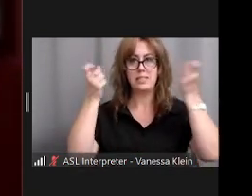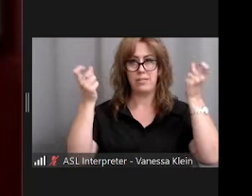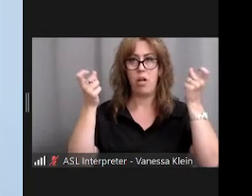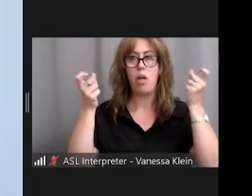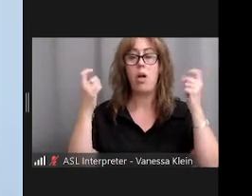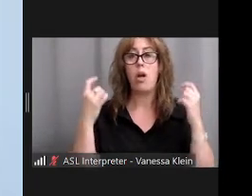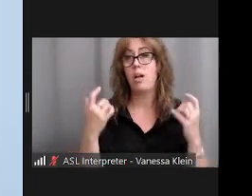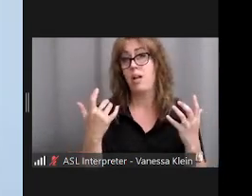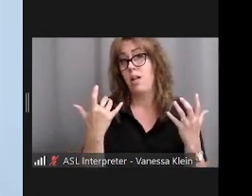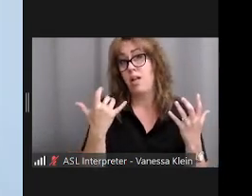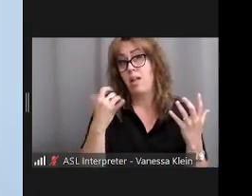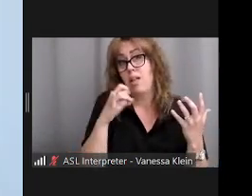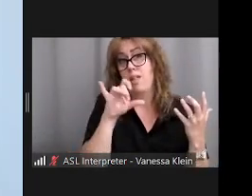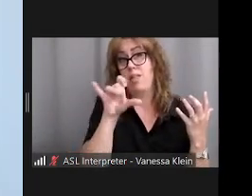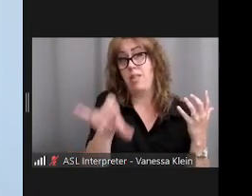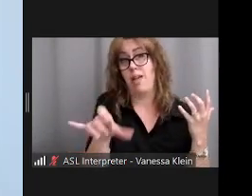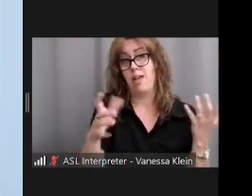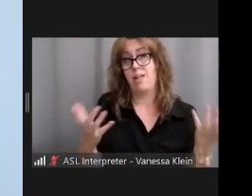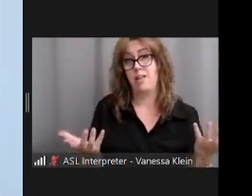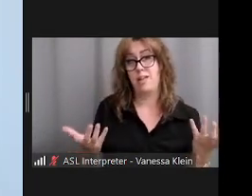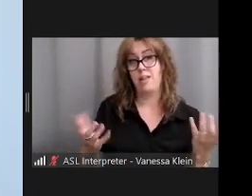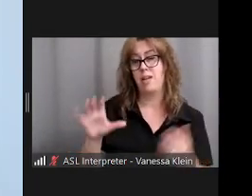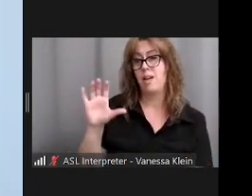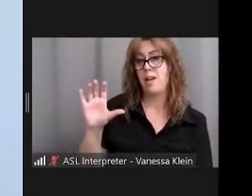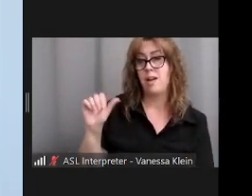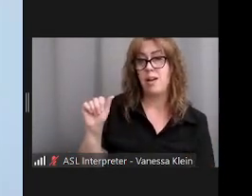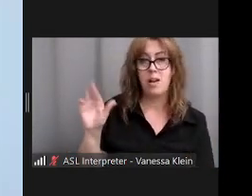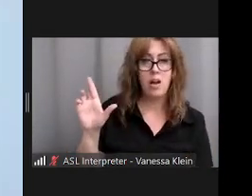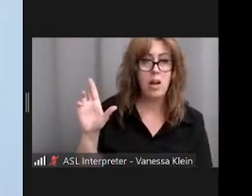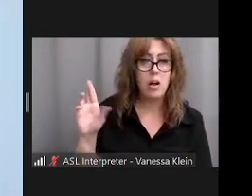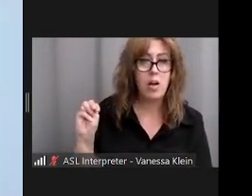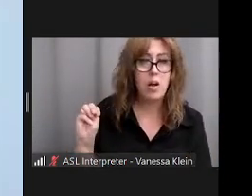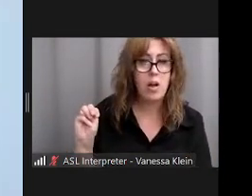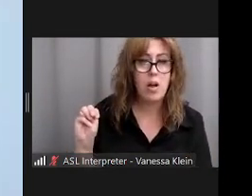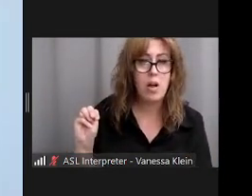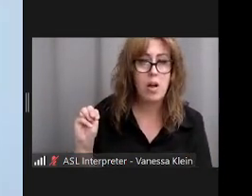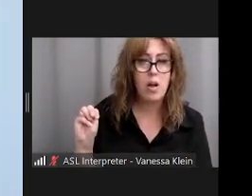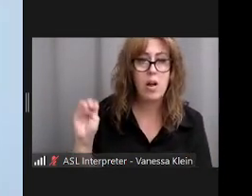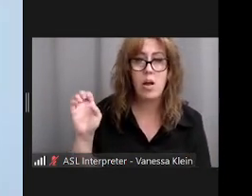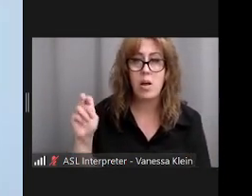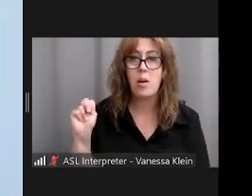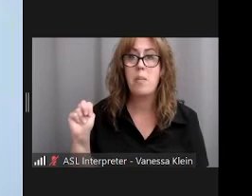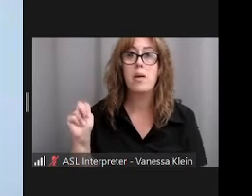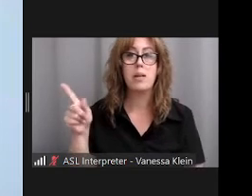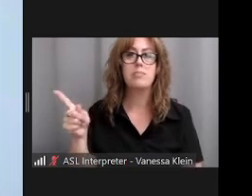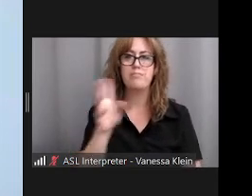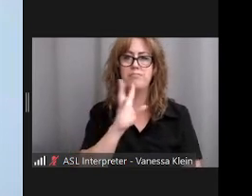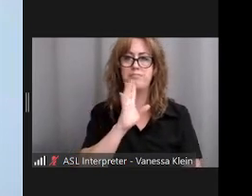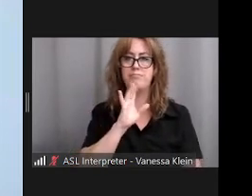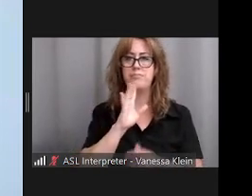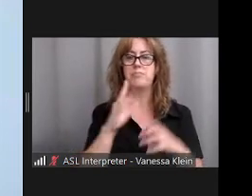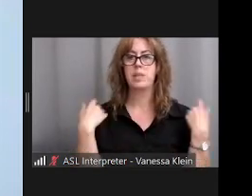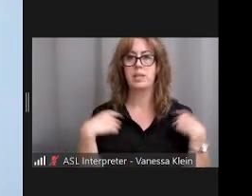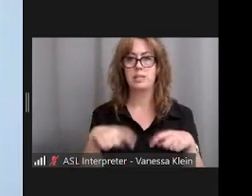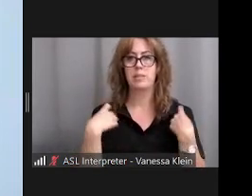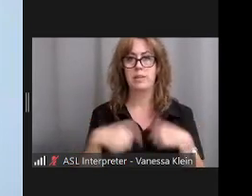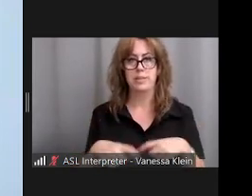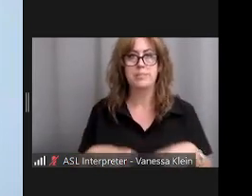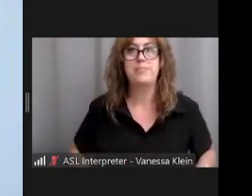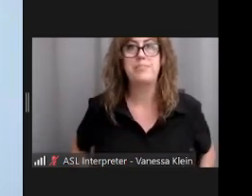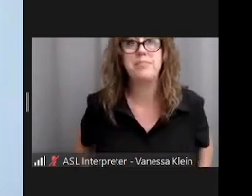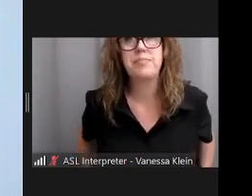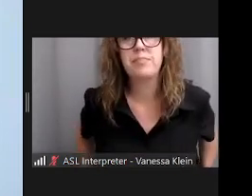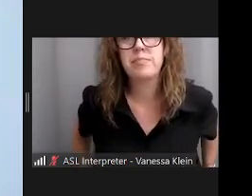today. Entonces lo que hicimos fue juntarnos tres grupos para celebrar la democracia y tomarnos esos